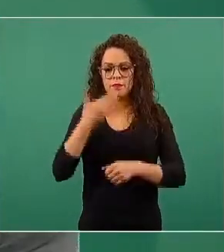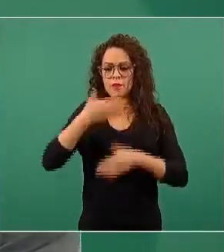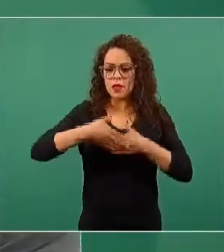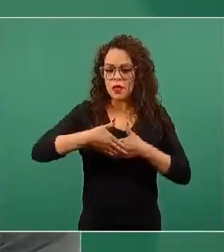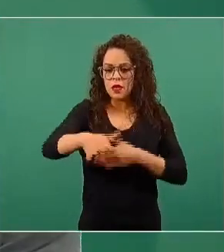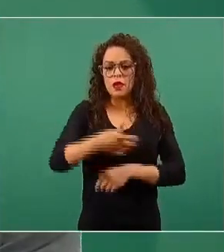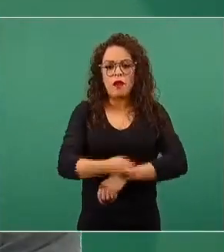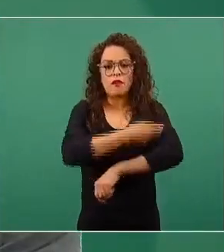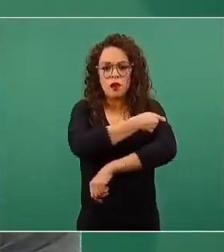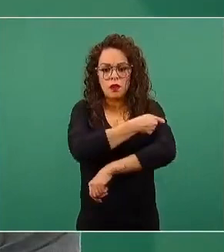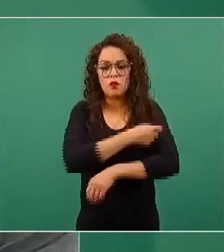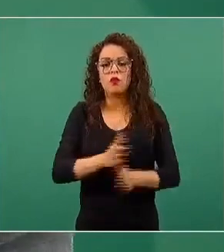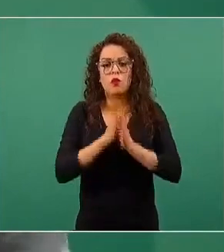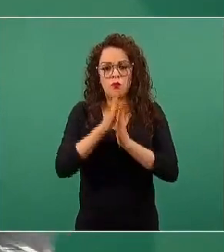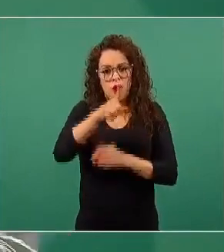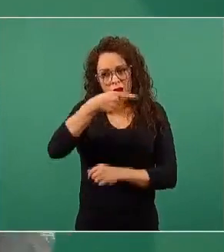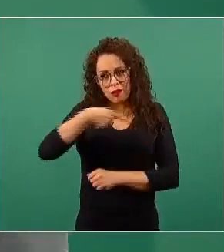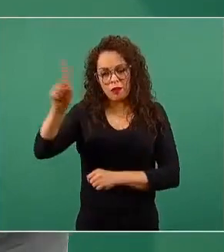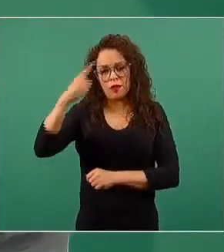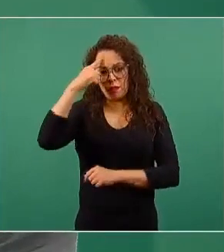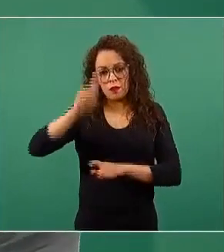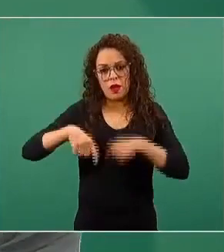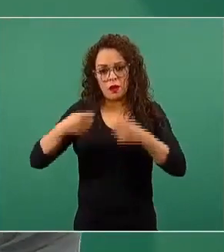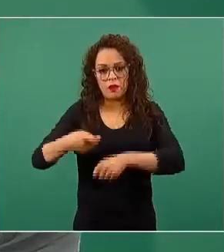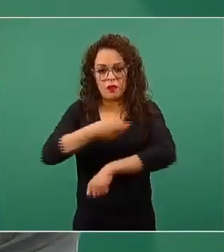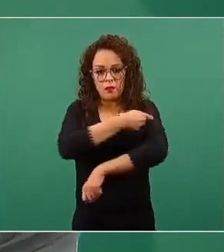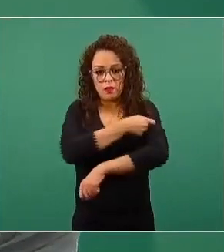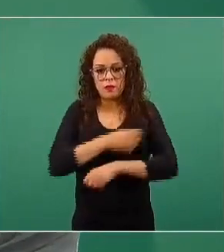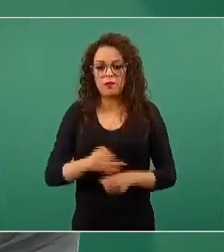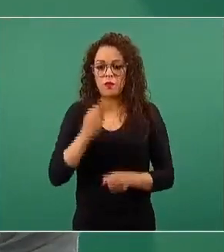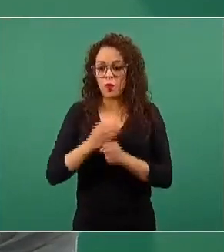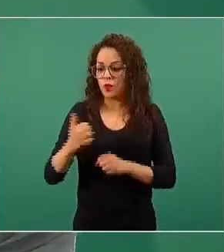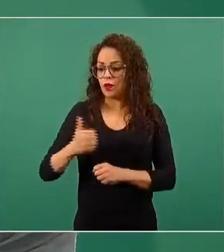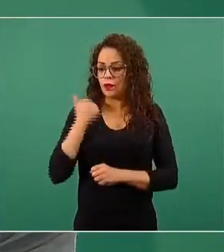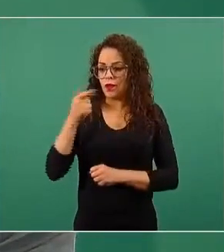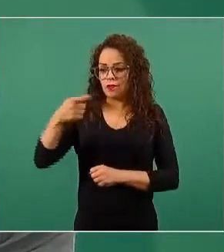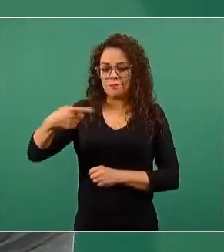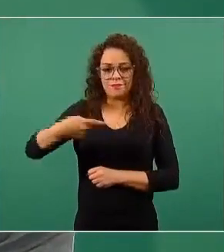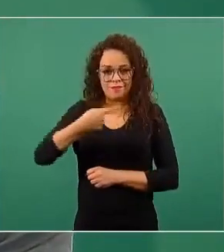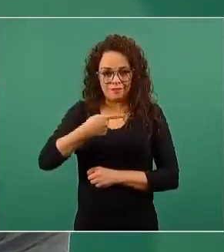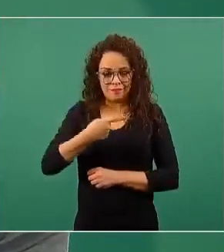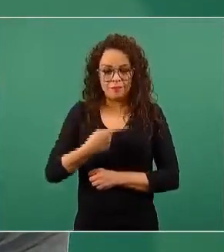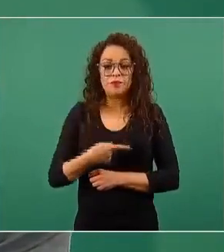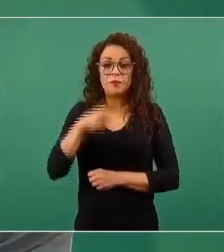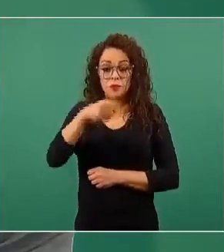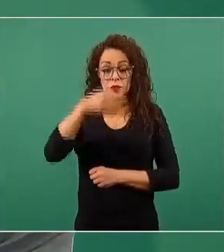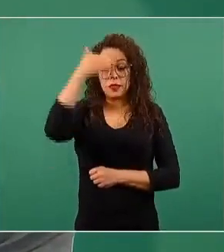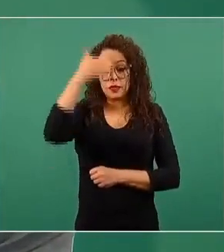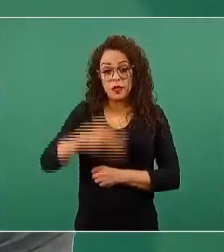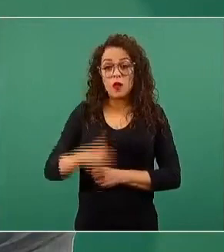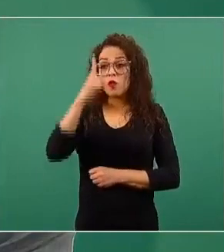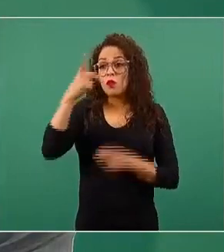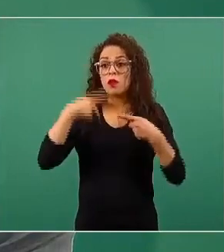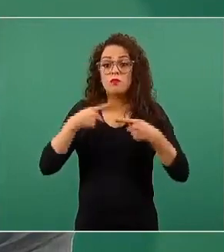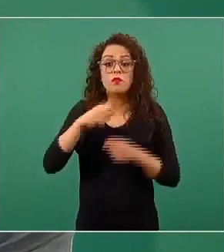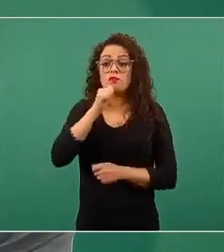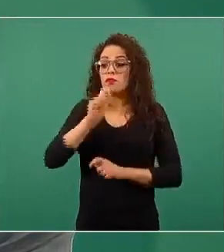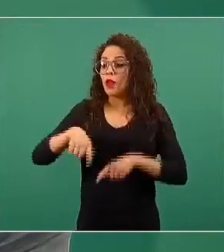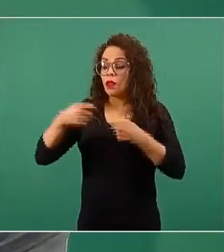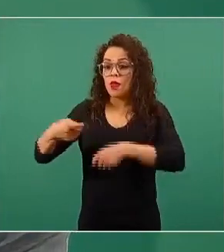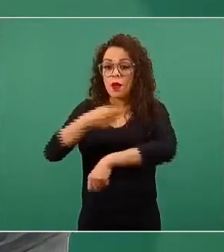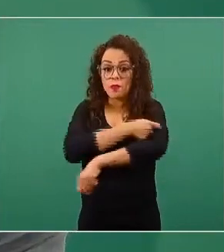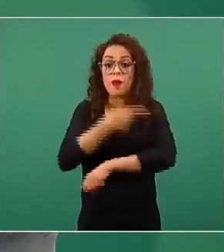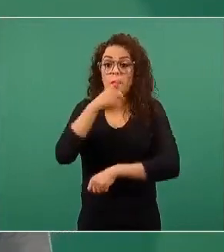pierda la oportunidad de ser vacunado o vacunada, aprovechando el comentario que nos hacen. Si usted conoce a alguien que no ha sido vacunado y considera que debió haber